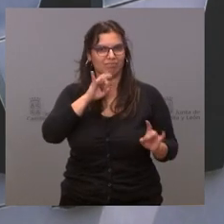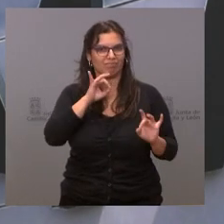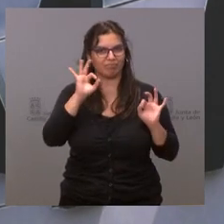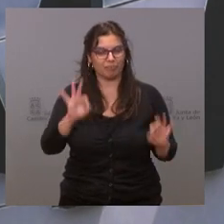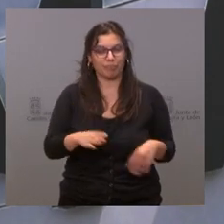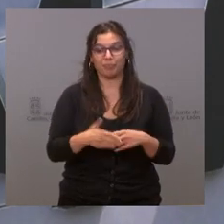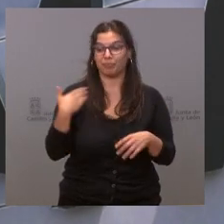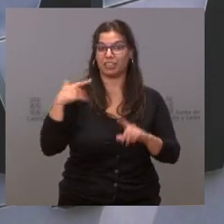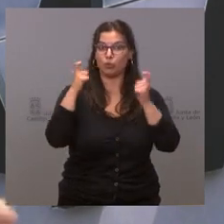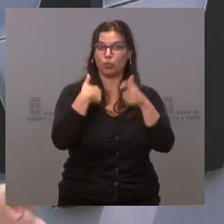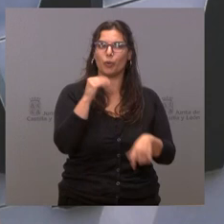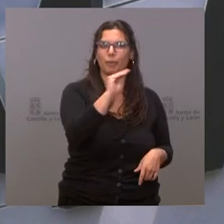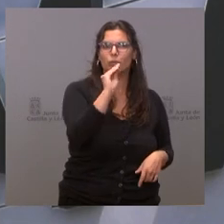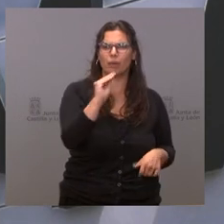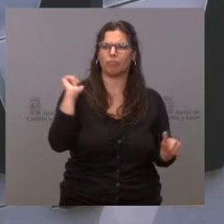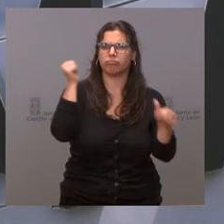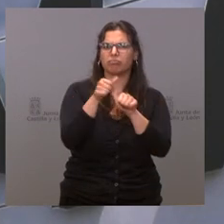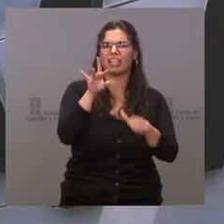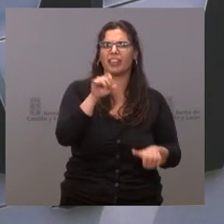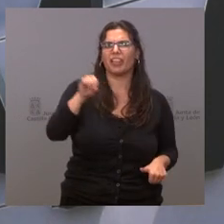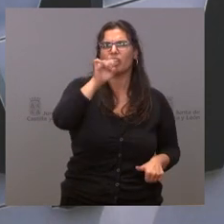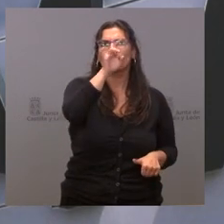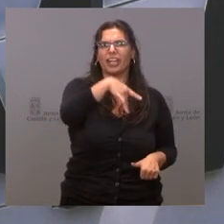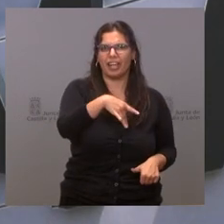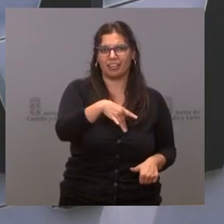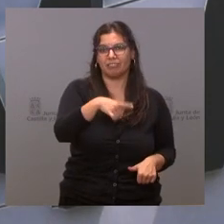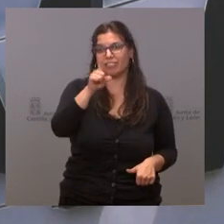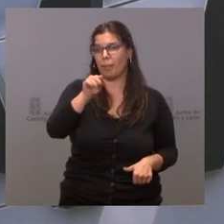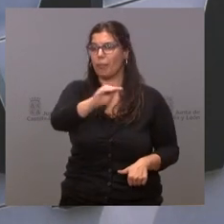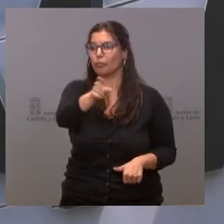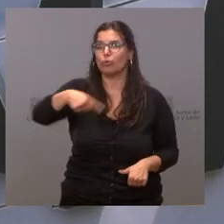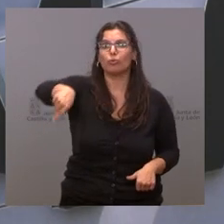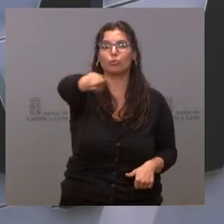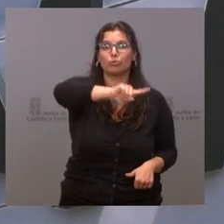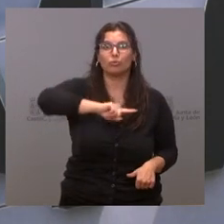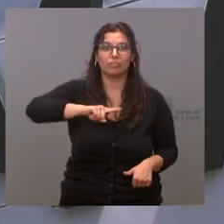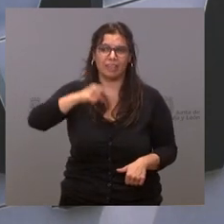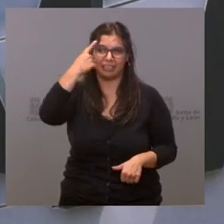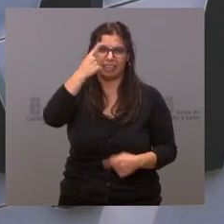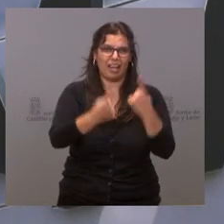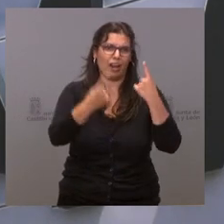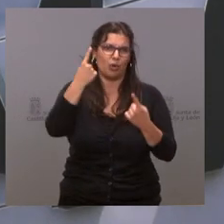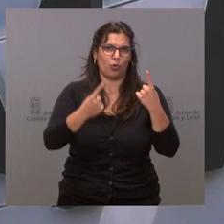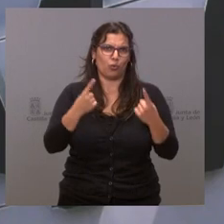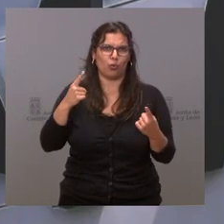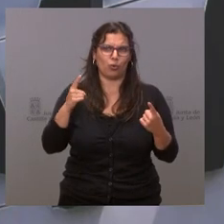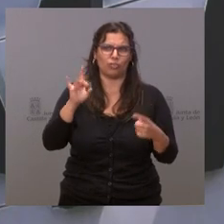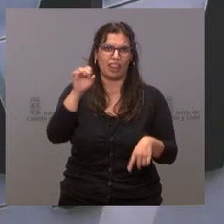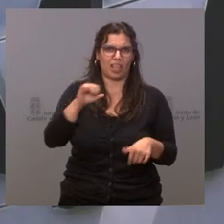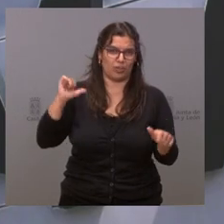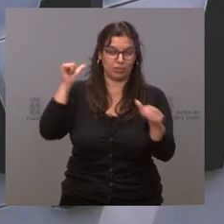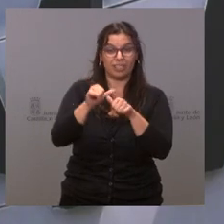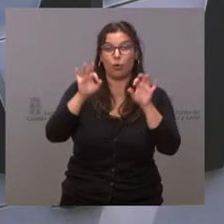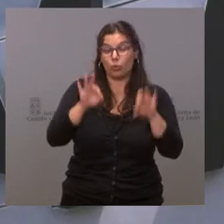reuniones quien llevaba aquí 15 años no se lo podría preguntar también a ustedes algunos sé que llevan aquí 15 años hace